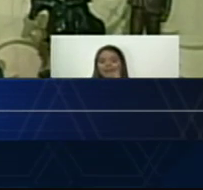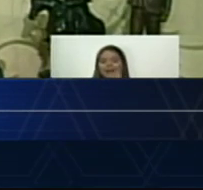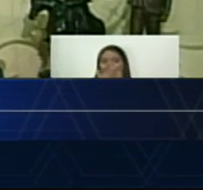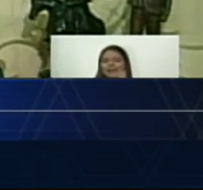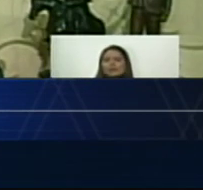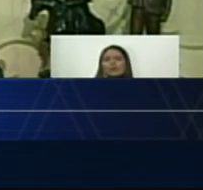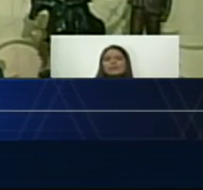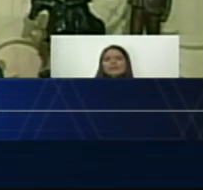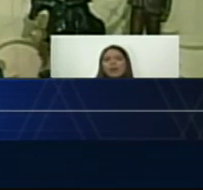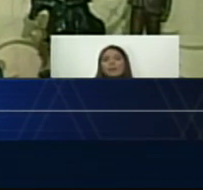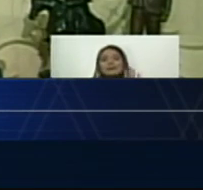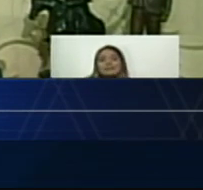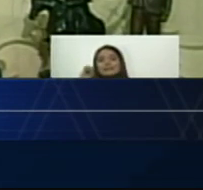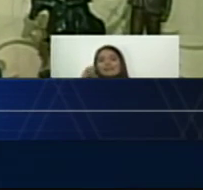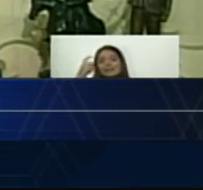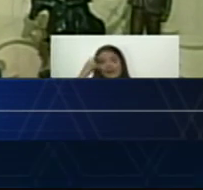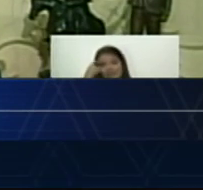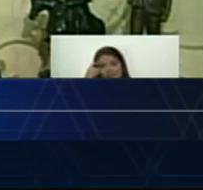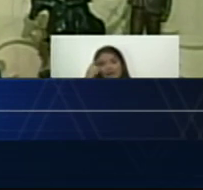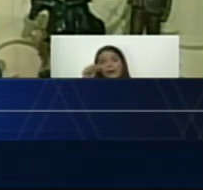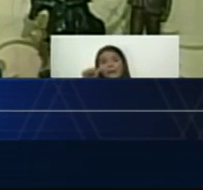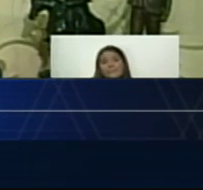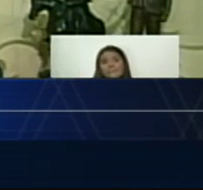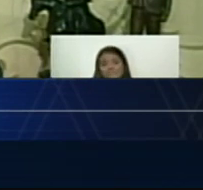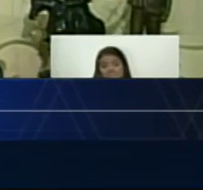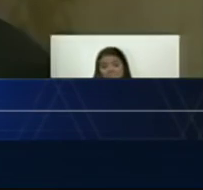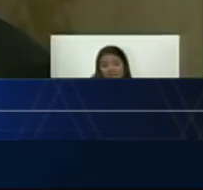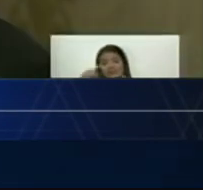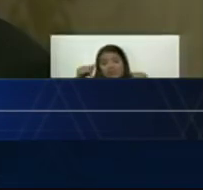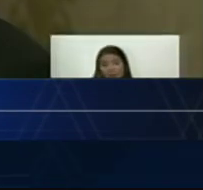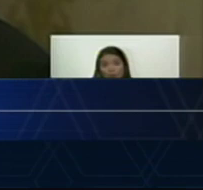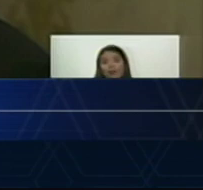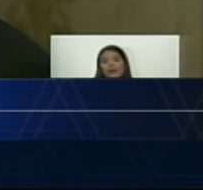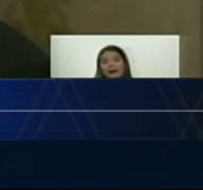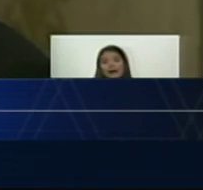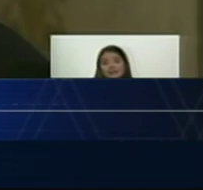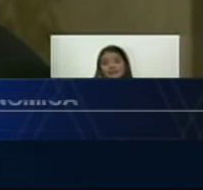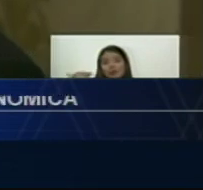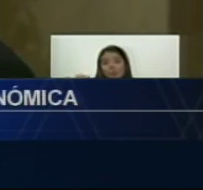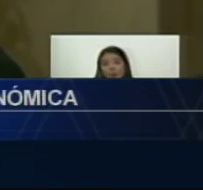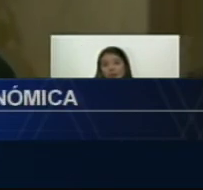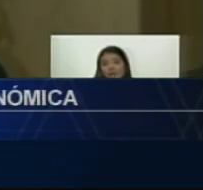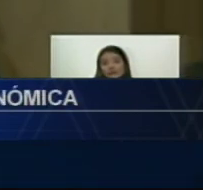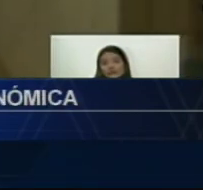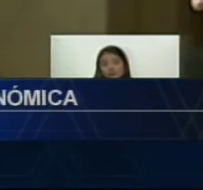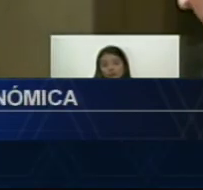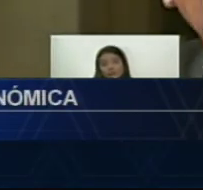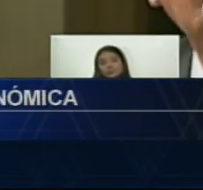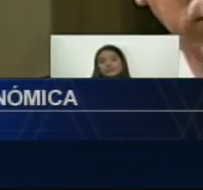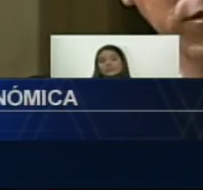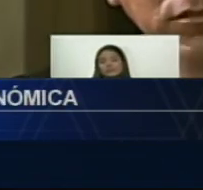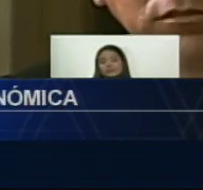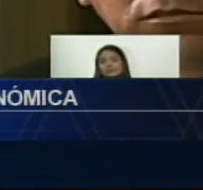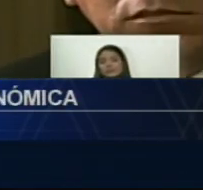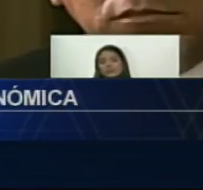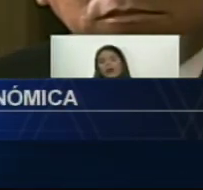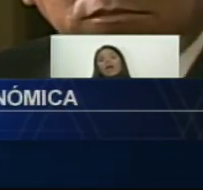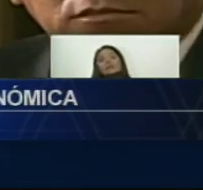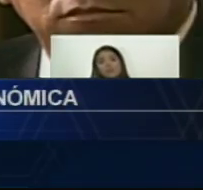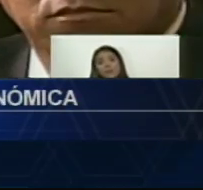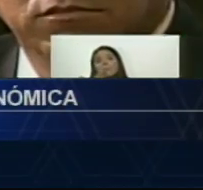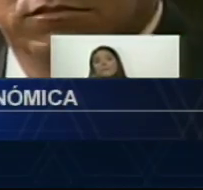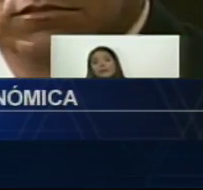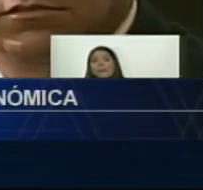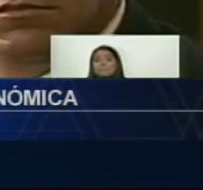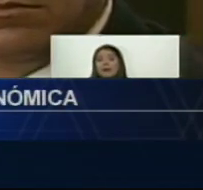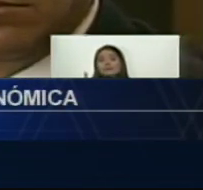60 días contados a partir de su publicación en la Gaceta Oficial de la República Bolivariana de Venezuela, prorrogables por 60 días